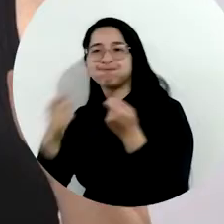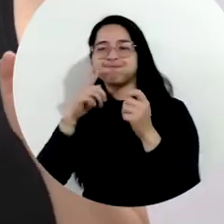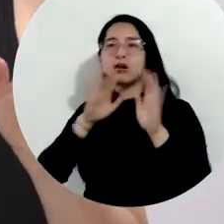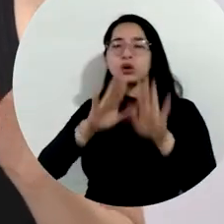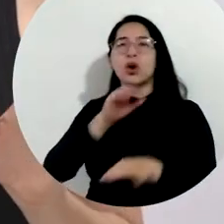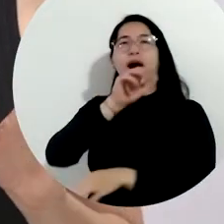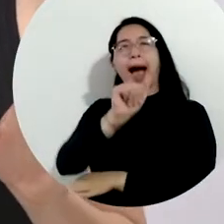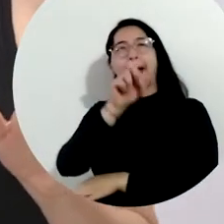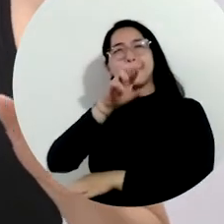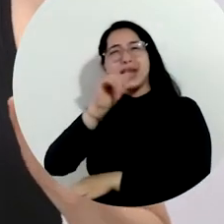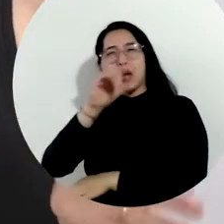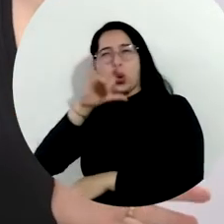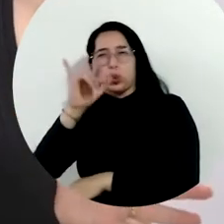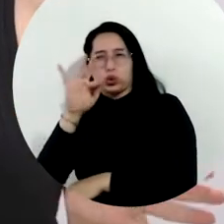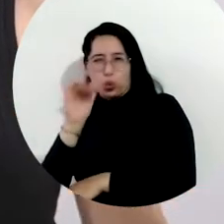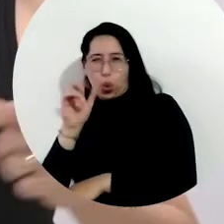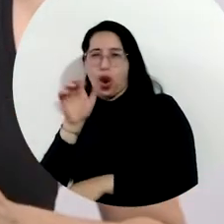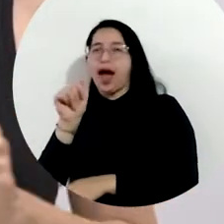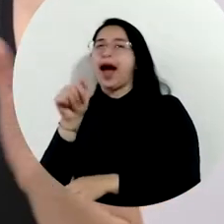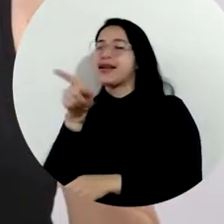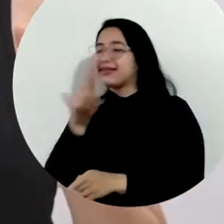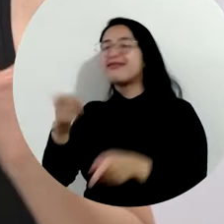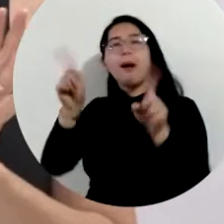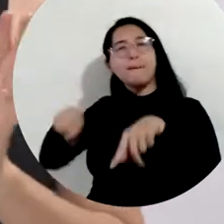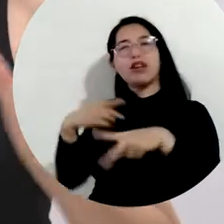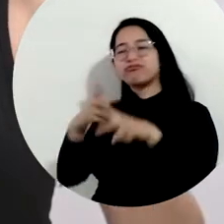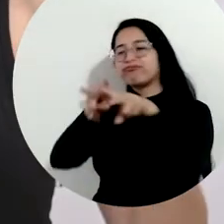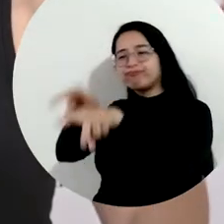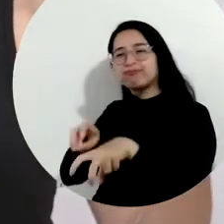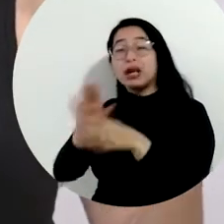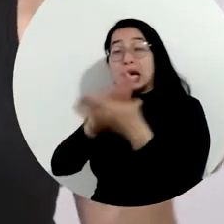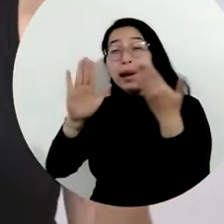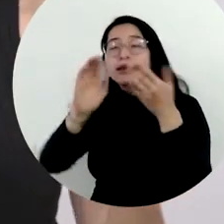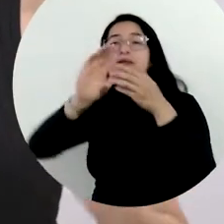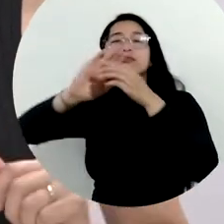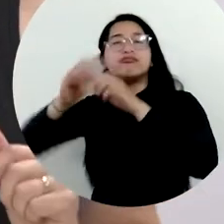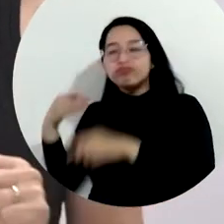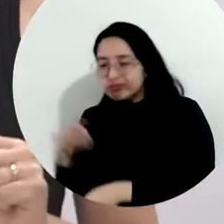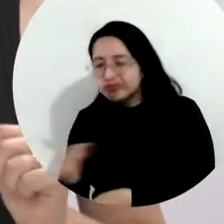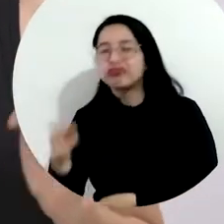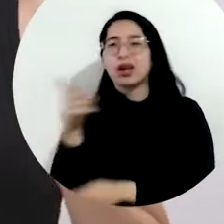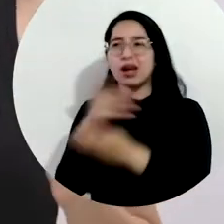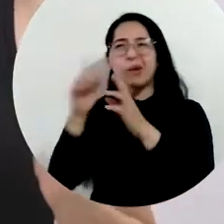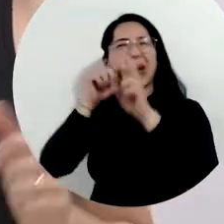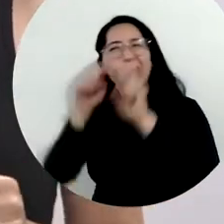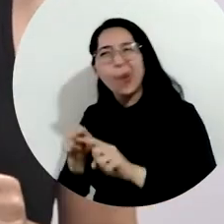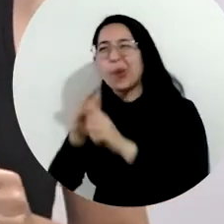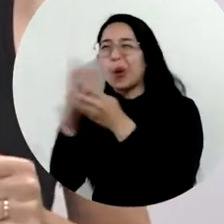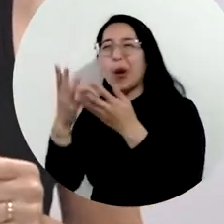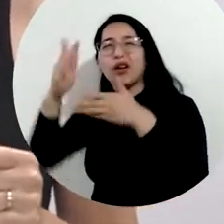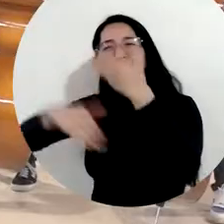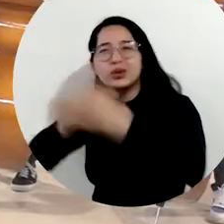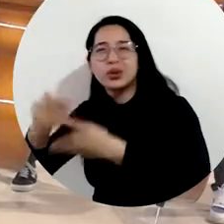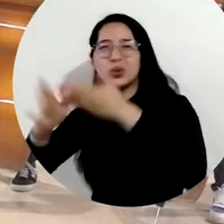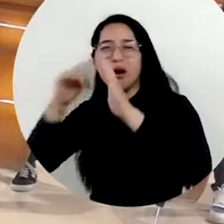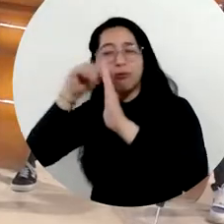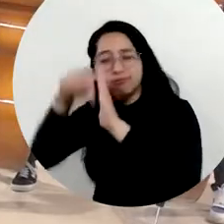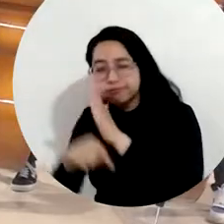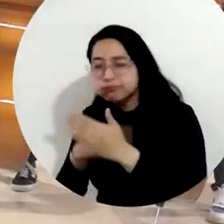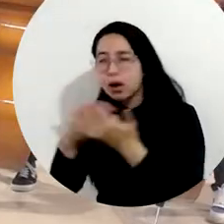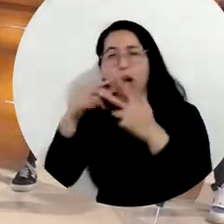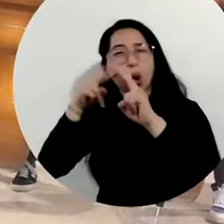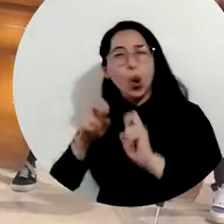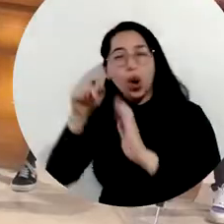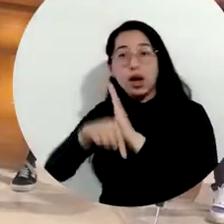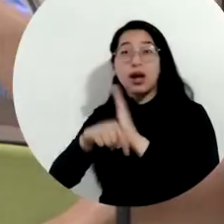pesquera, acuicultura y de procesos. Por lo tanto, es una visión muy integral de lo que es el uso de recursos marinos. Fueron 5 días